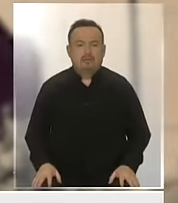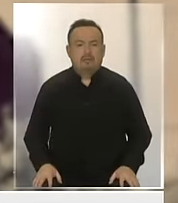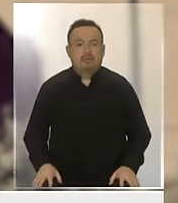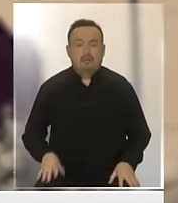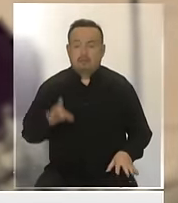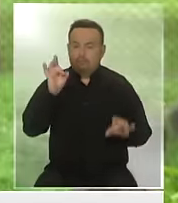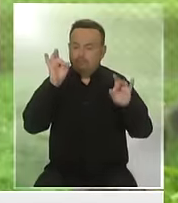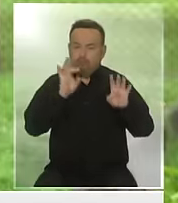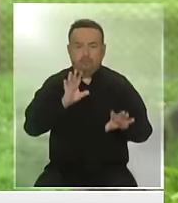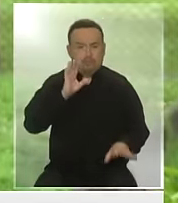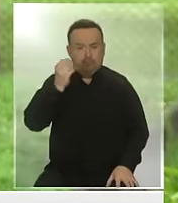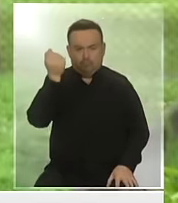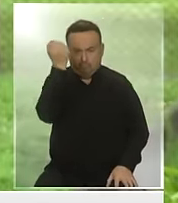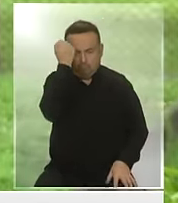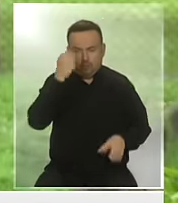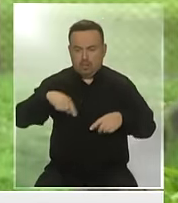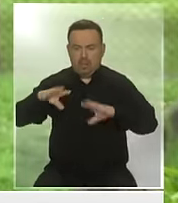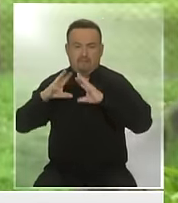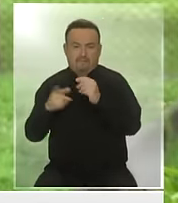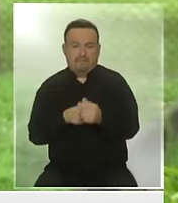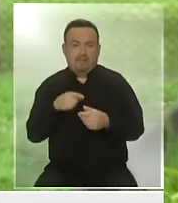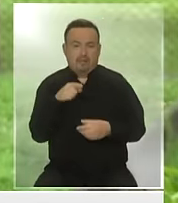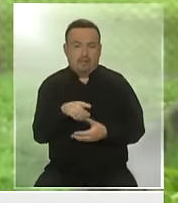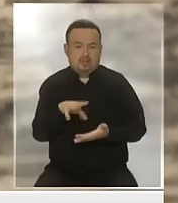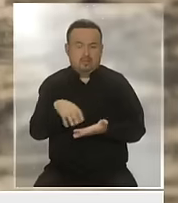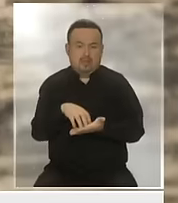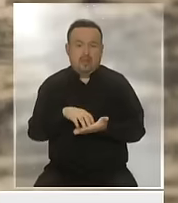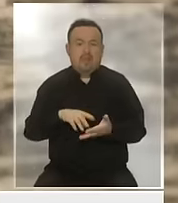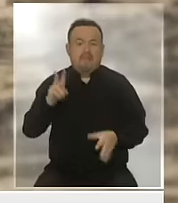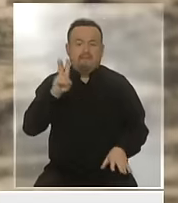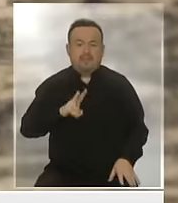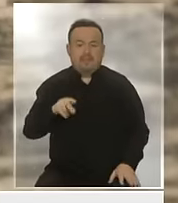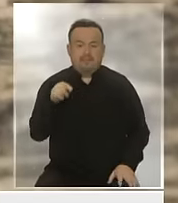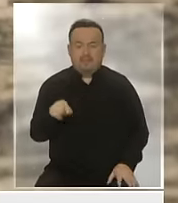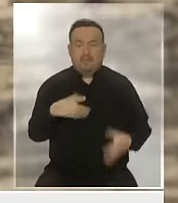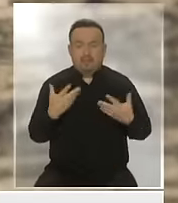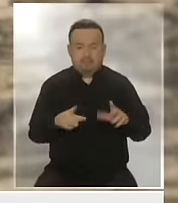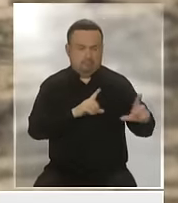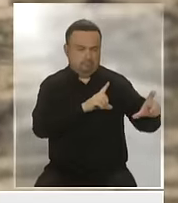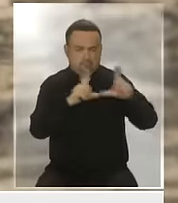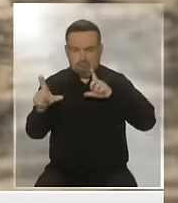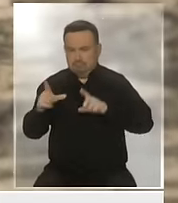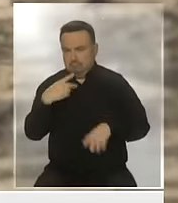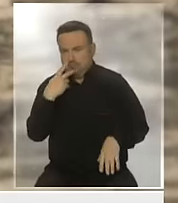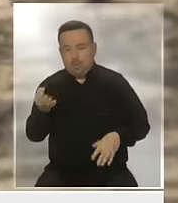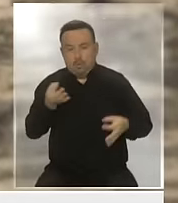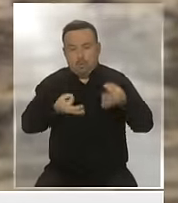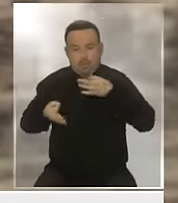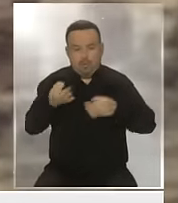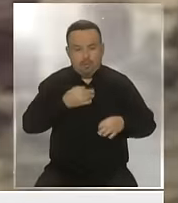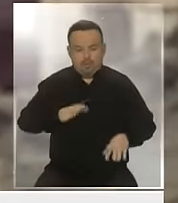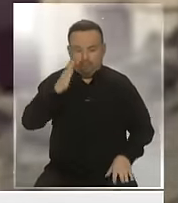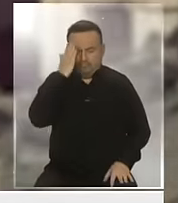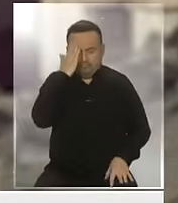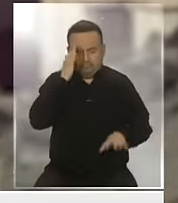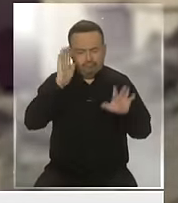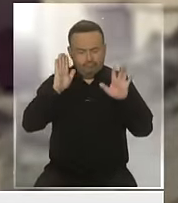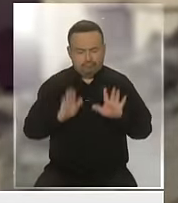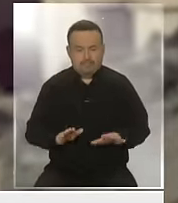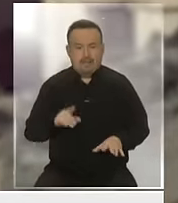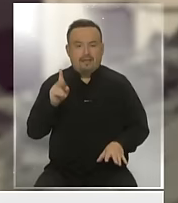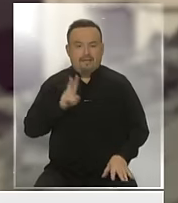Marcó para siempre a muchas familias en la ciudad de Valdivia. Relatos e imágenes que se quedaron para siempre en la memoria de